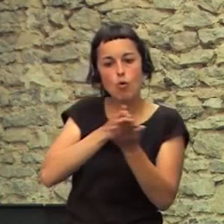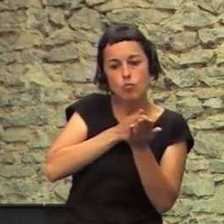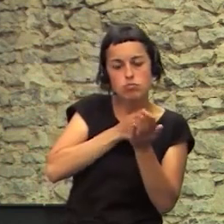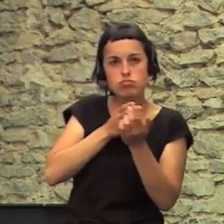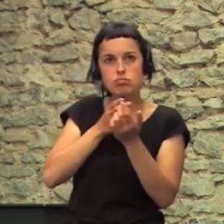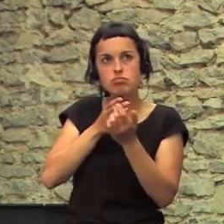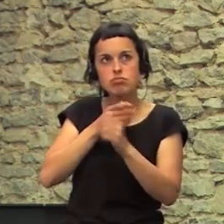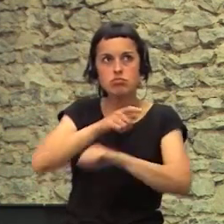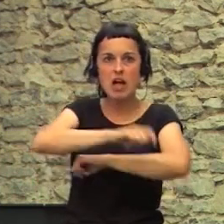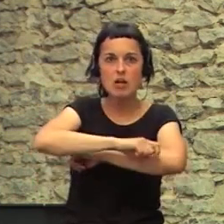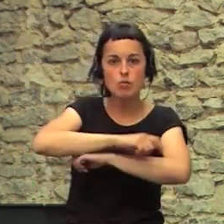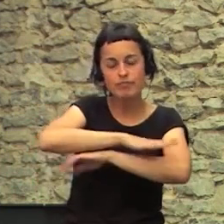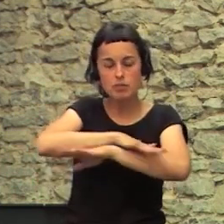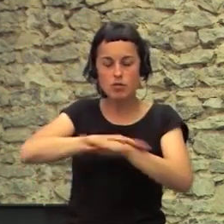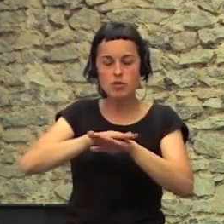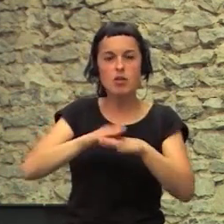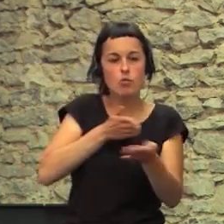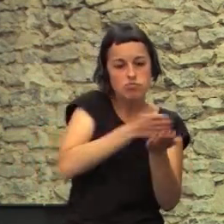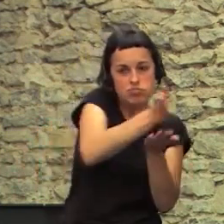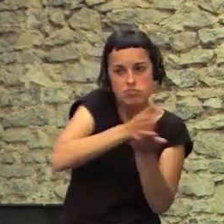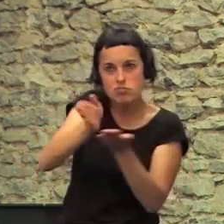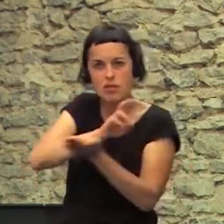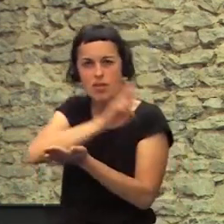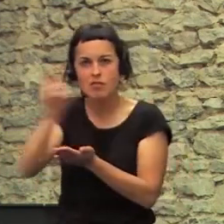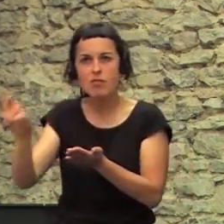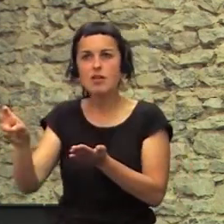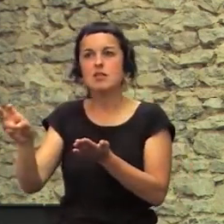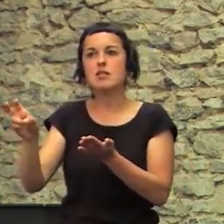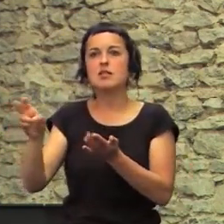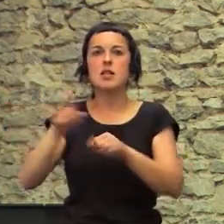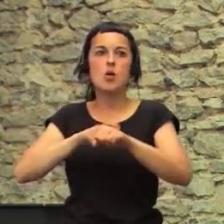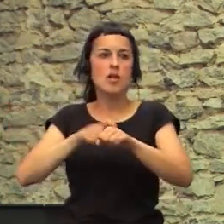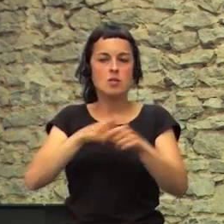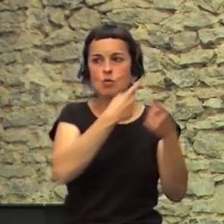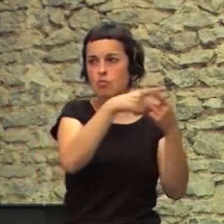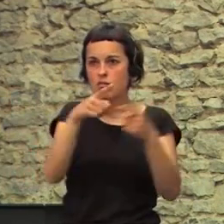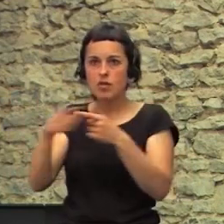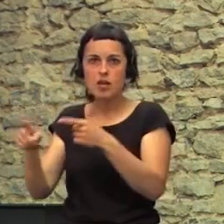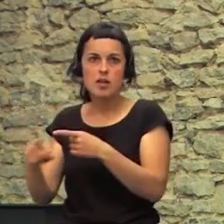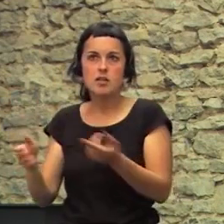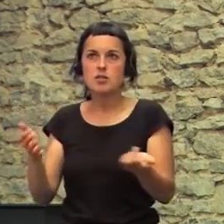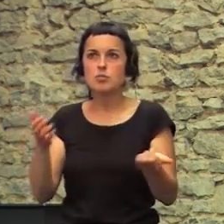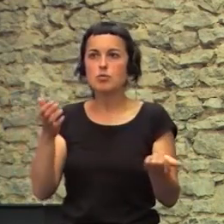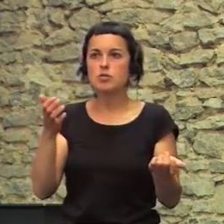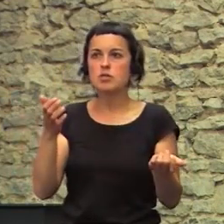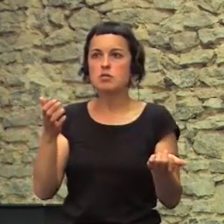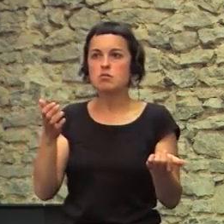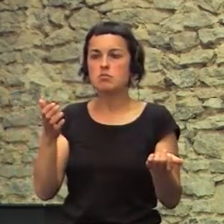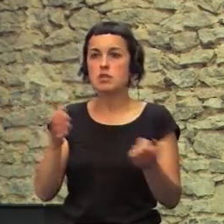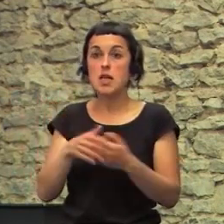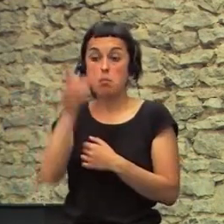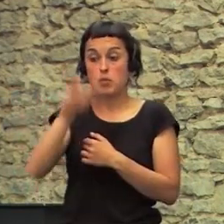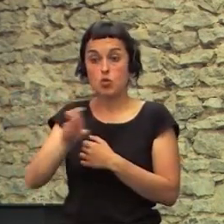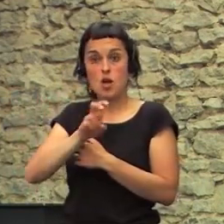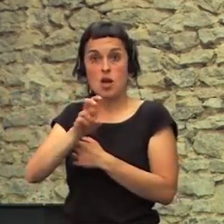moleculares y modelos alternativos pues de todo tipo, ¿no? De pues que cuestionaban, pues Anne Fausto Sterling